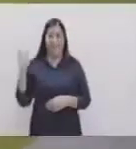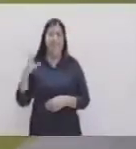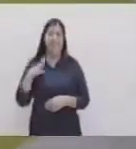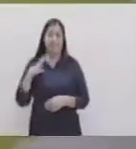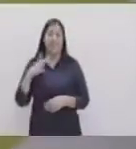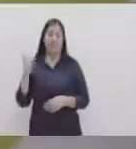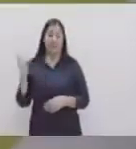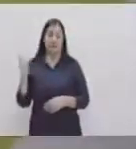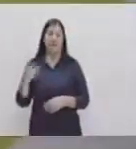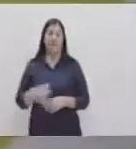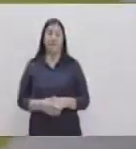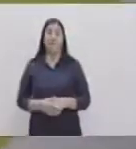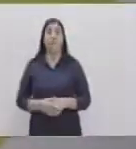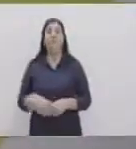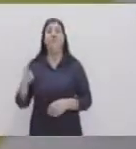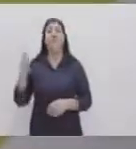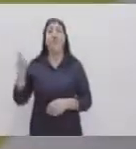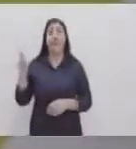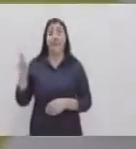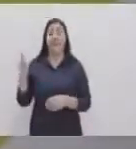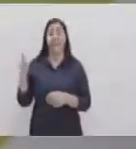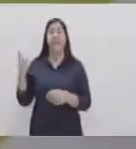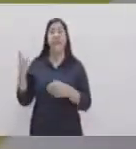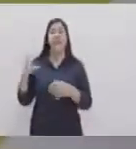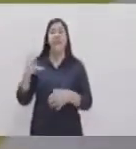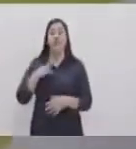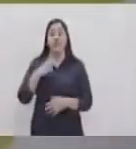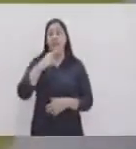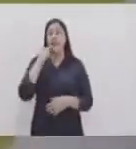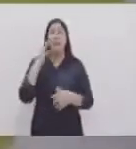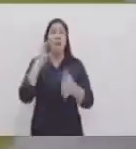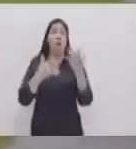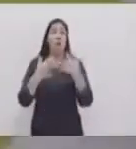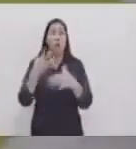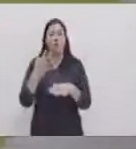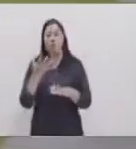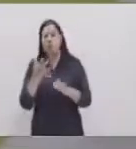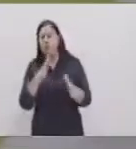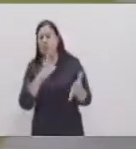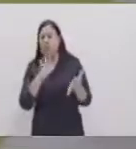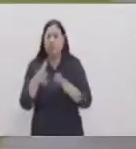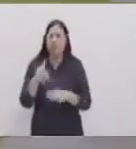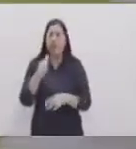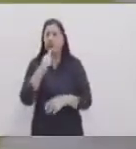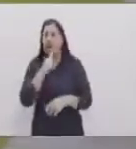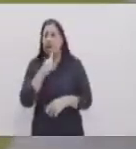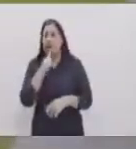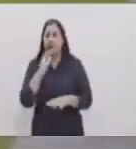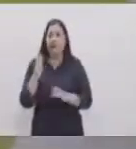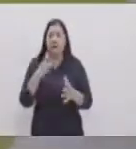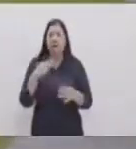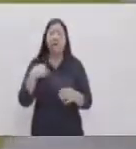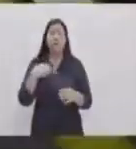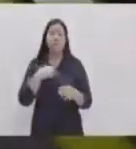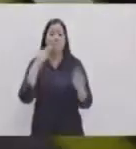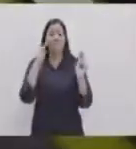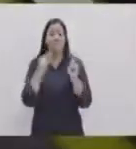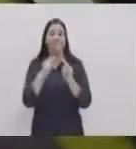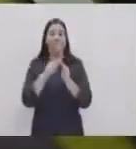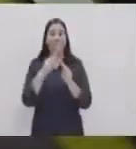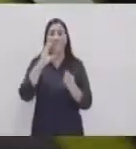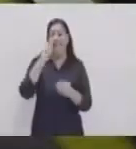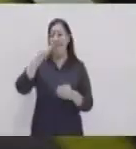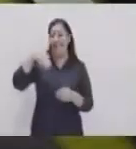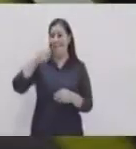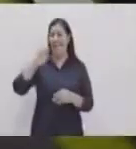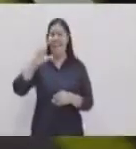orgánico que le da el color marrón y el olor a lo que nosotros conocemos como la canela. Y